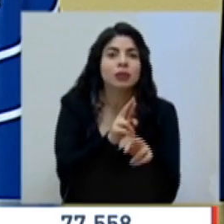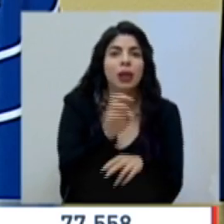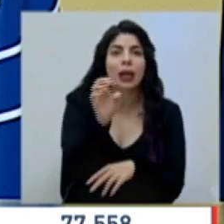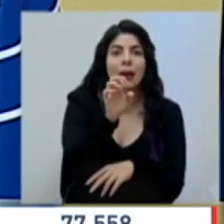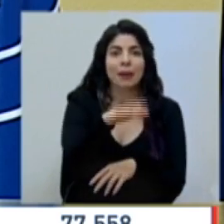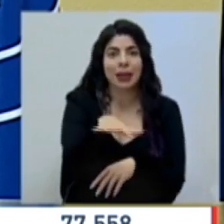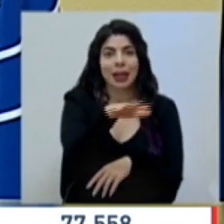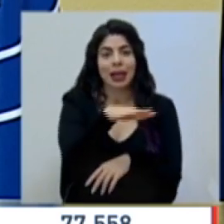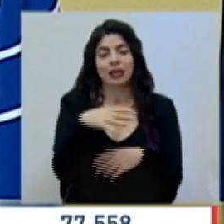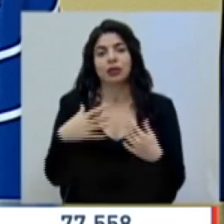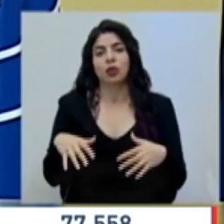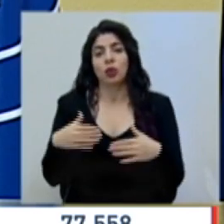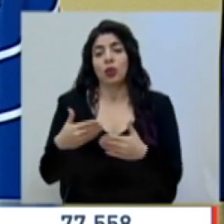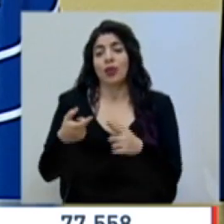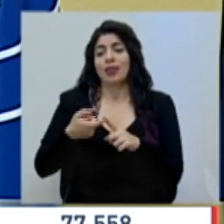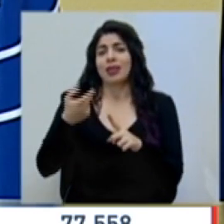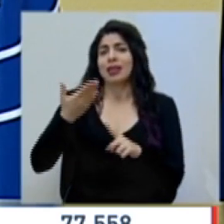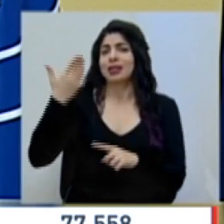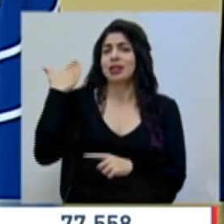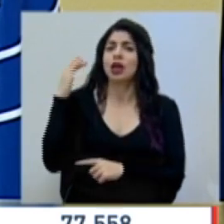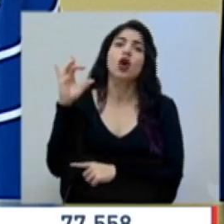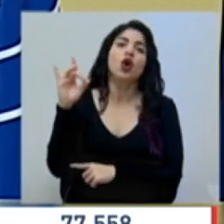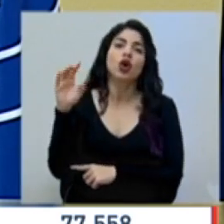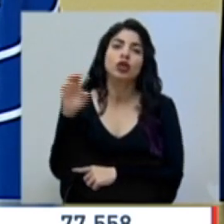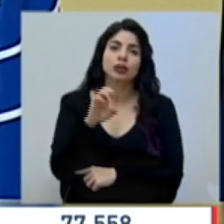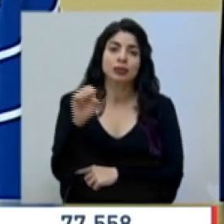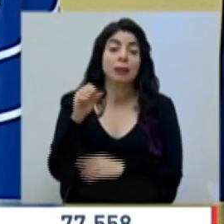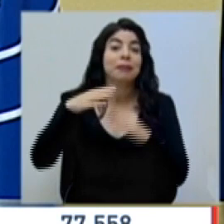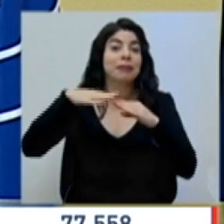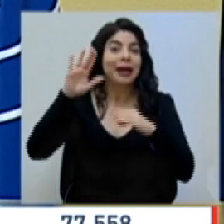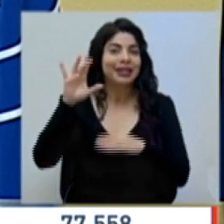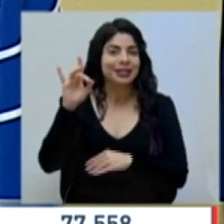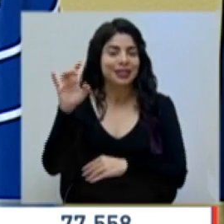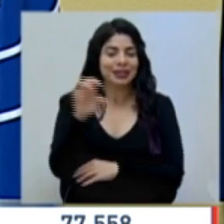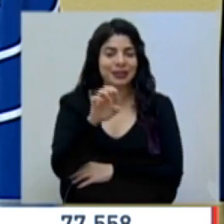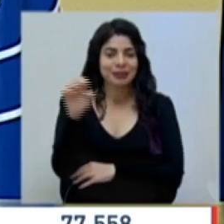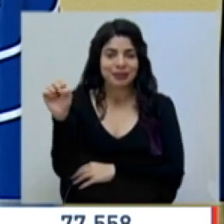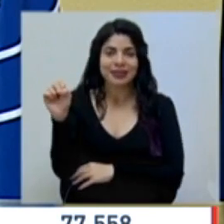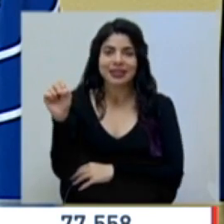país. Desde hace 8 meses, más de 8 meses,